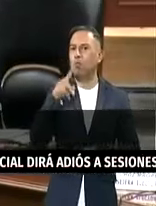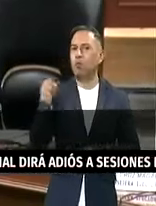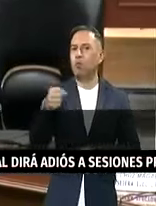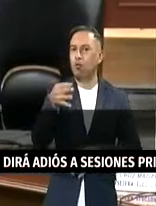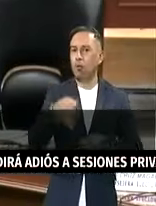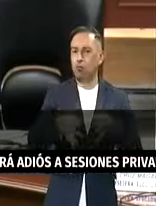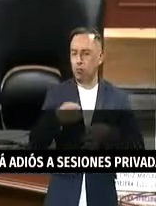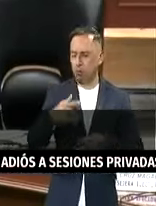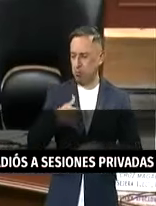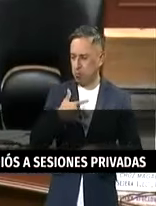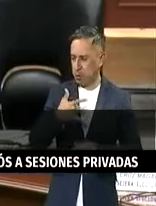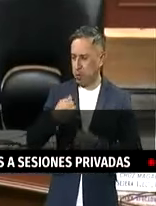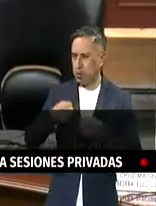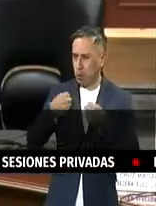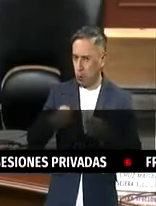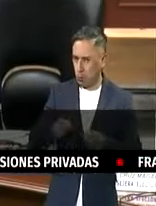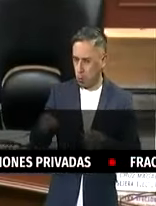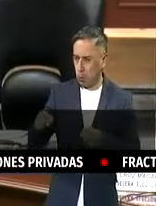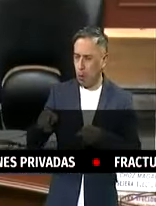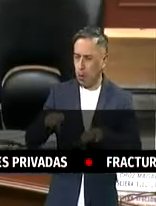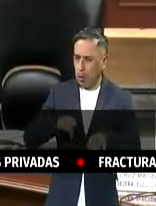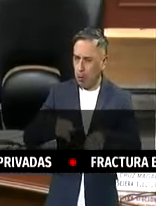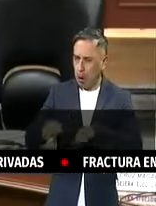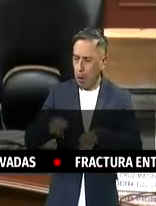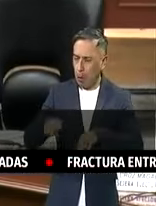usted sobre esta propuesta?